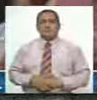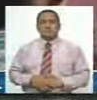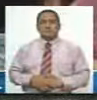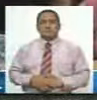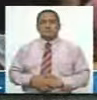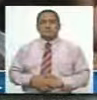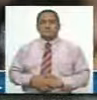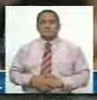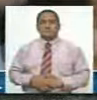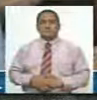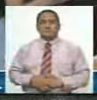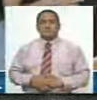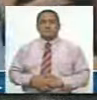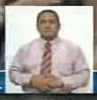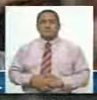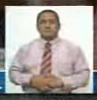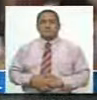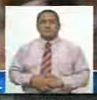respira,